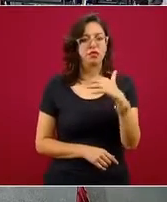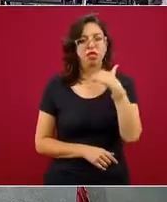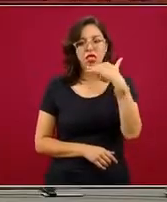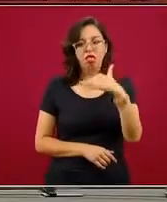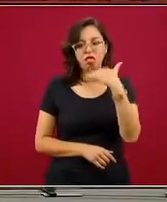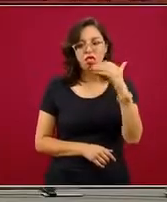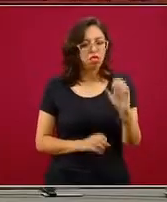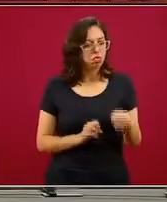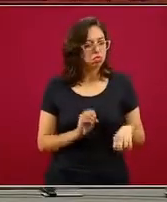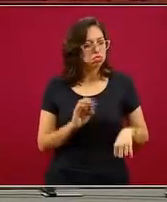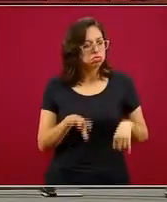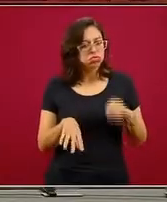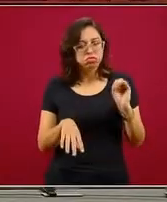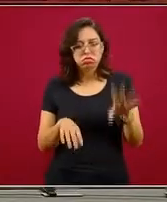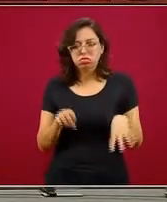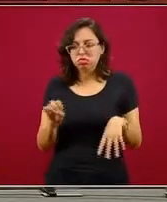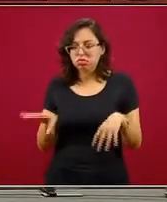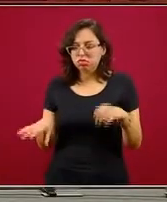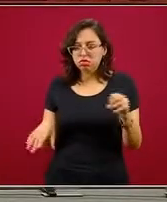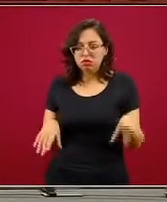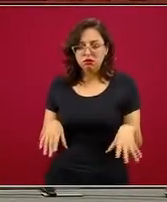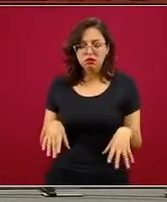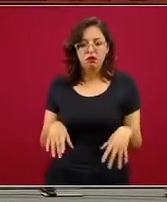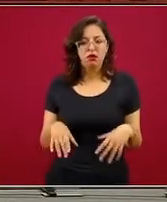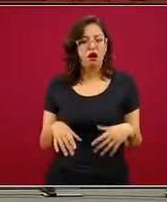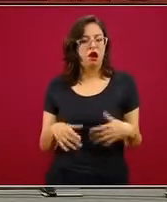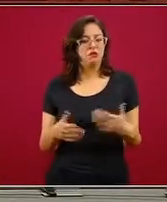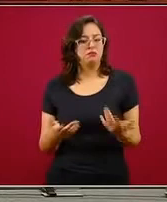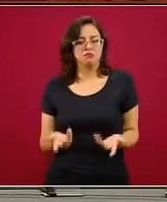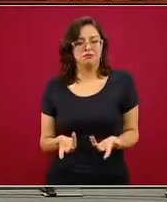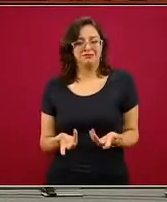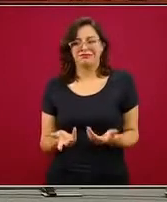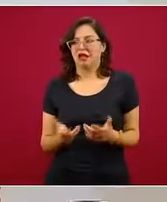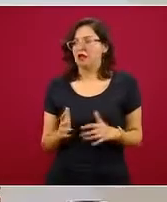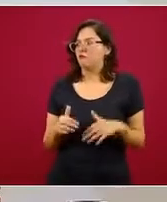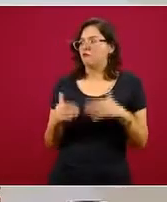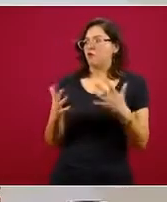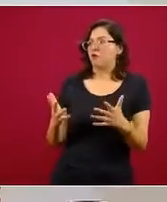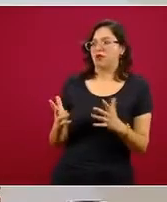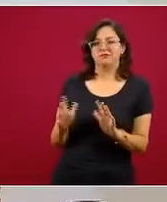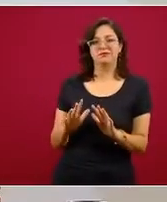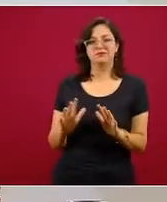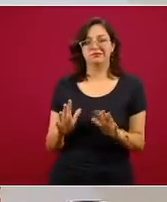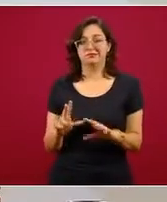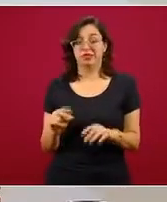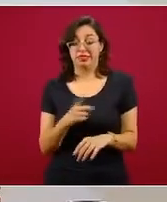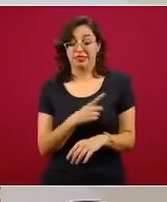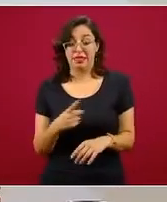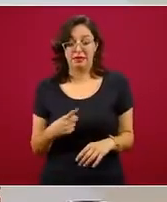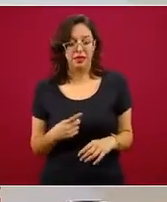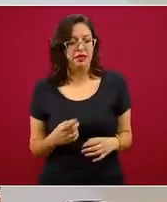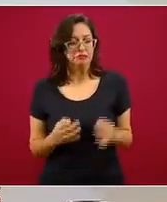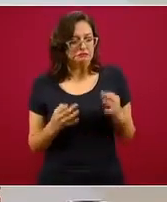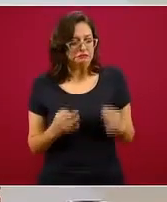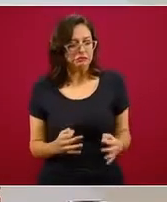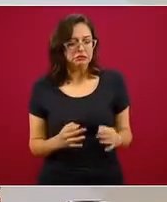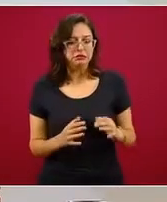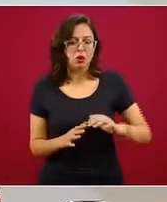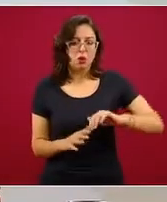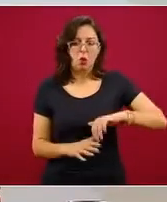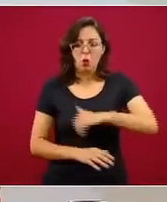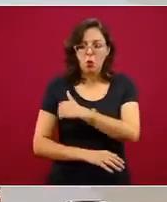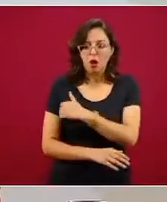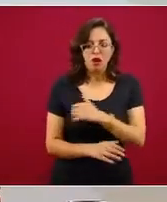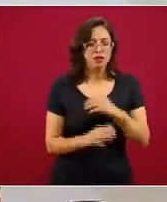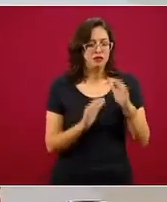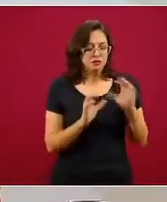residuos peligrosos biológico-infecciosos acaben en un sitio donde no se han dispuesto de manera segura. Con mucho gusto lo voy a comentar